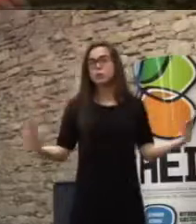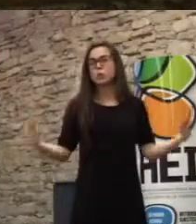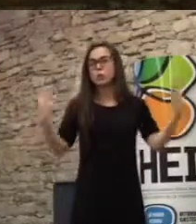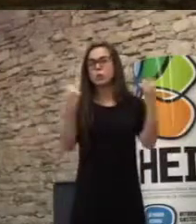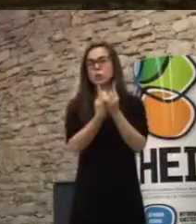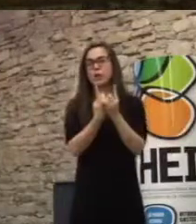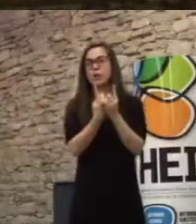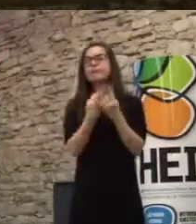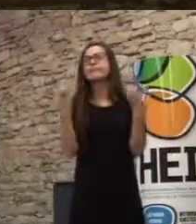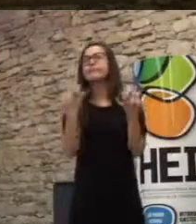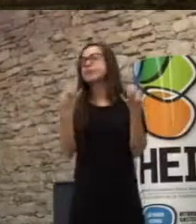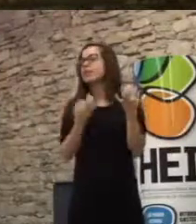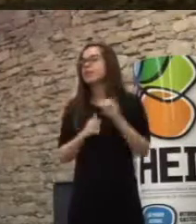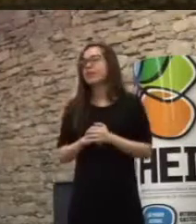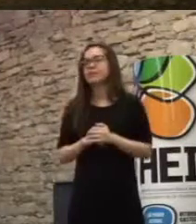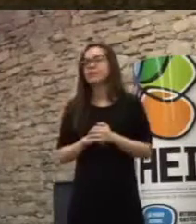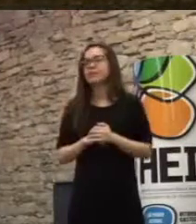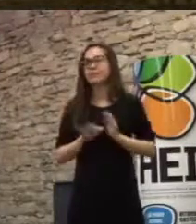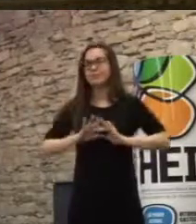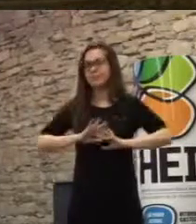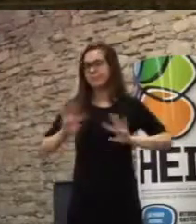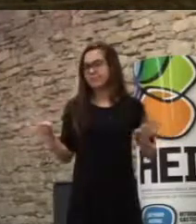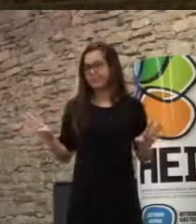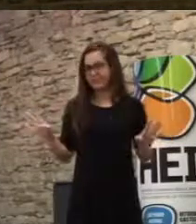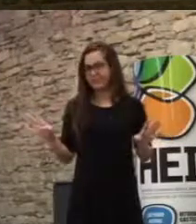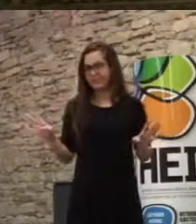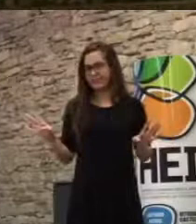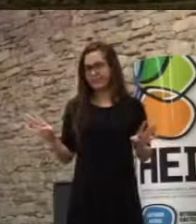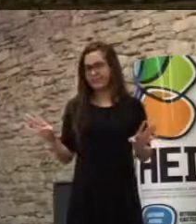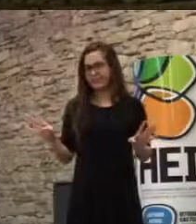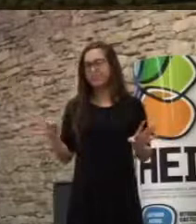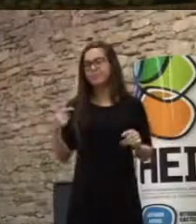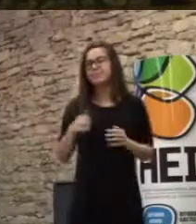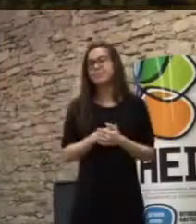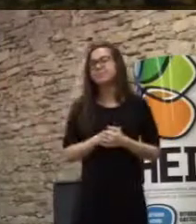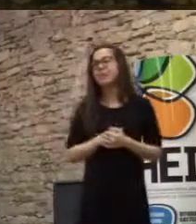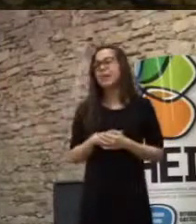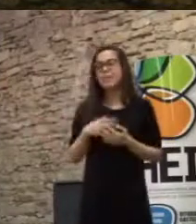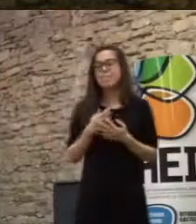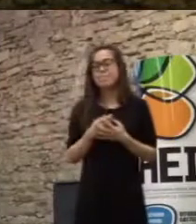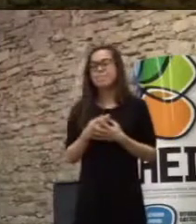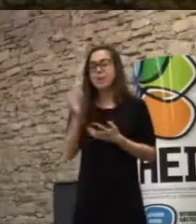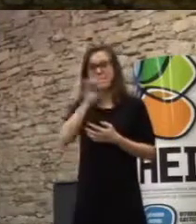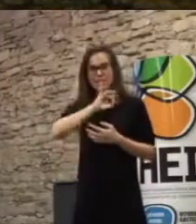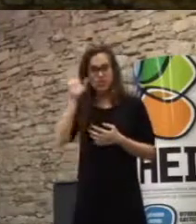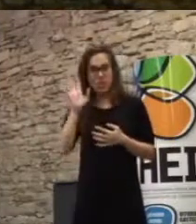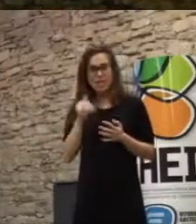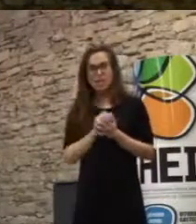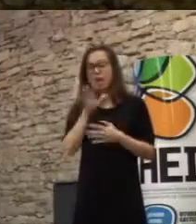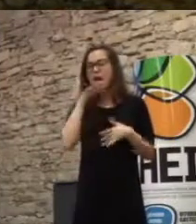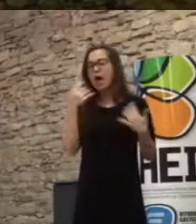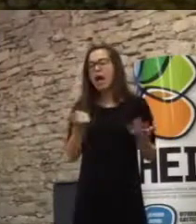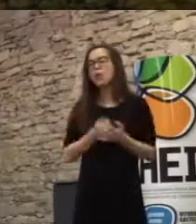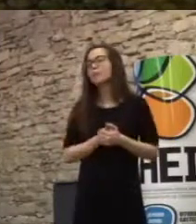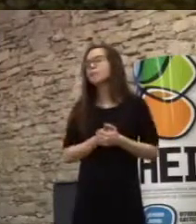fuegos artificiales impresionante vamos a poner el ejemplo un ejemplo pues para salirnos del mundo de vitoria un